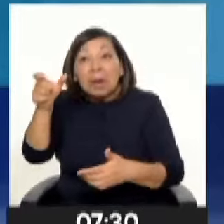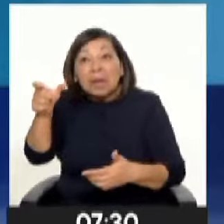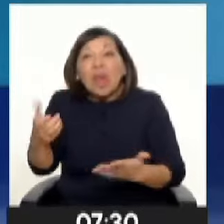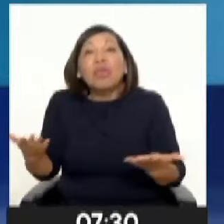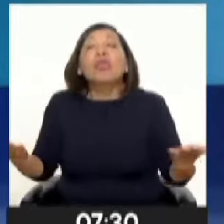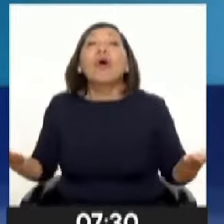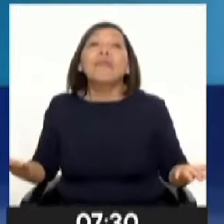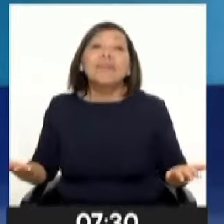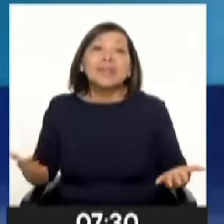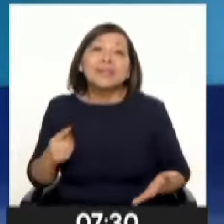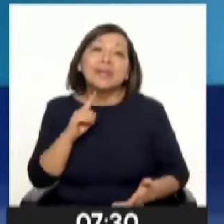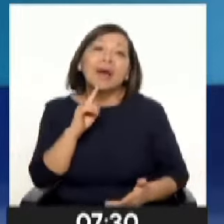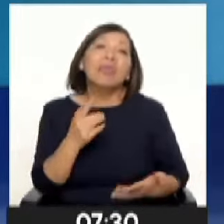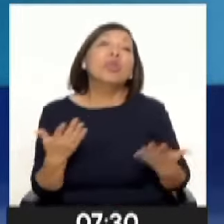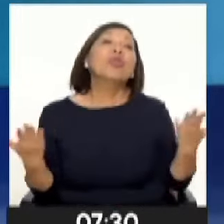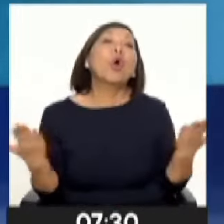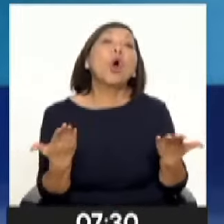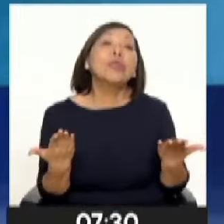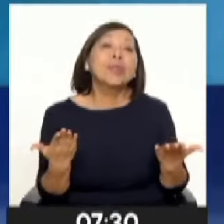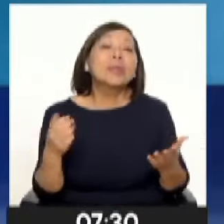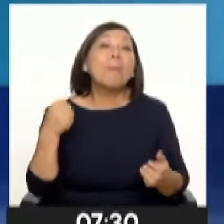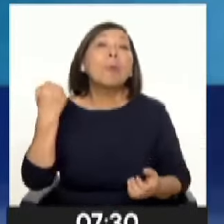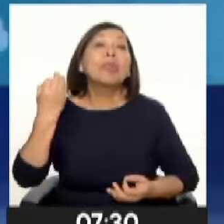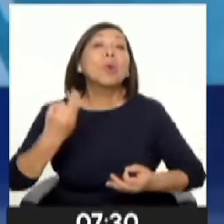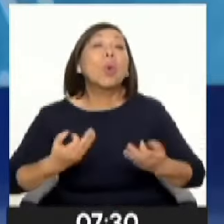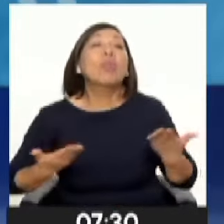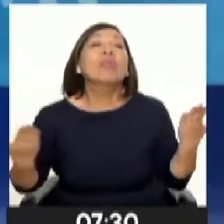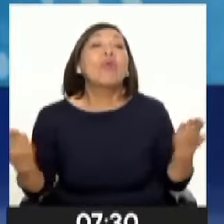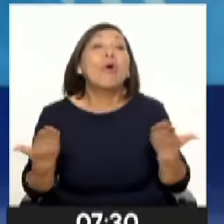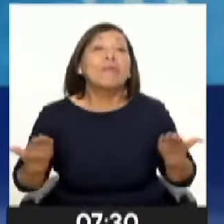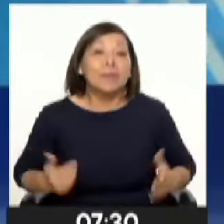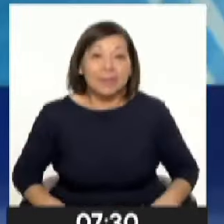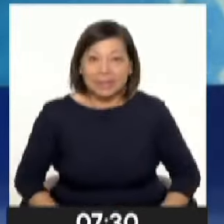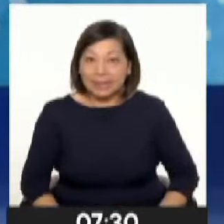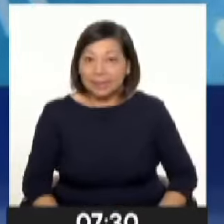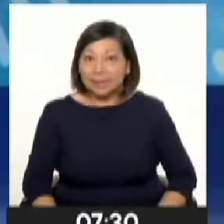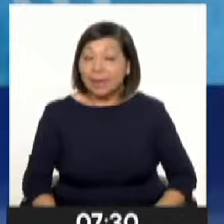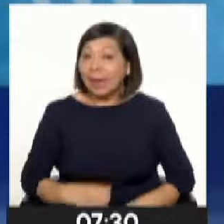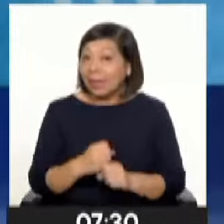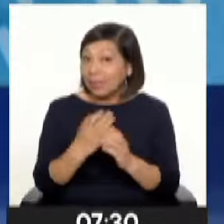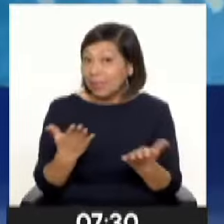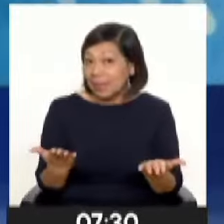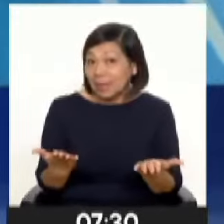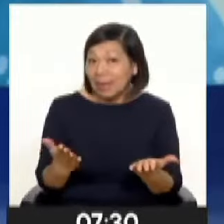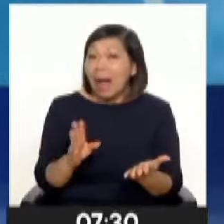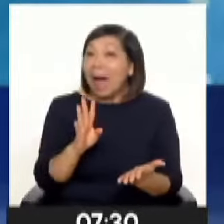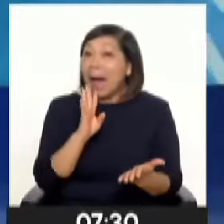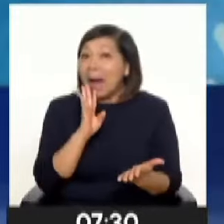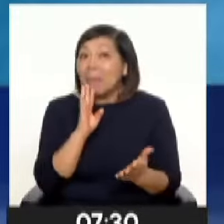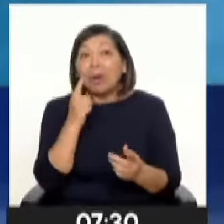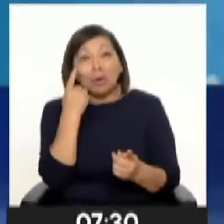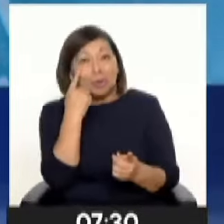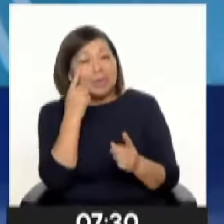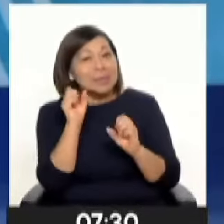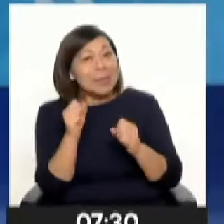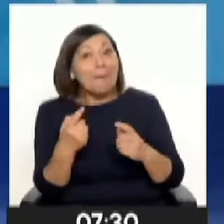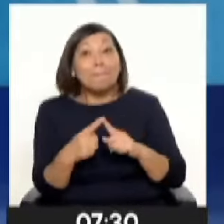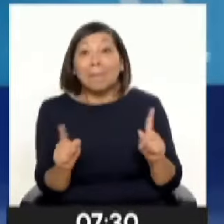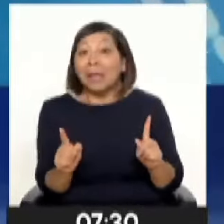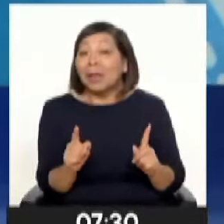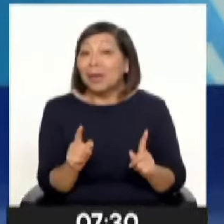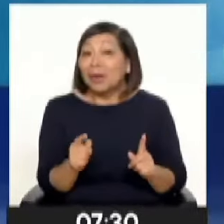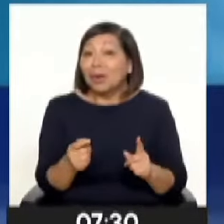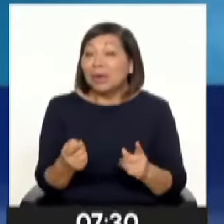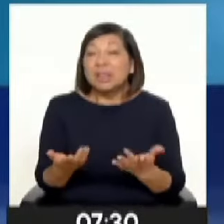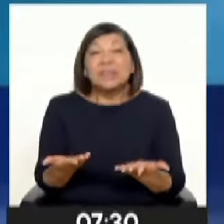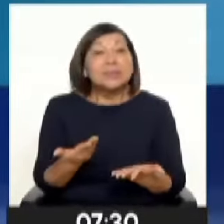del Estado en general. ¿Dónde está el poder judicial que durante días todos hablamos, conocemos por radio, pero nadie